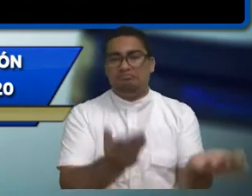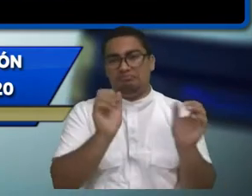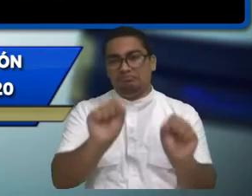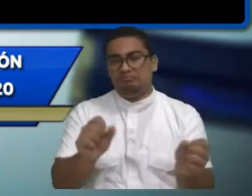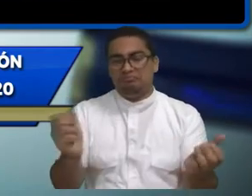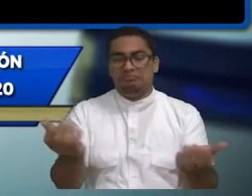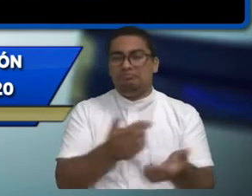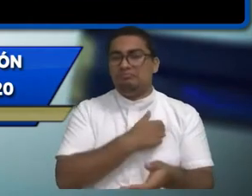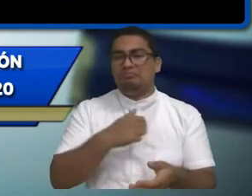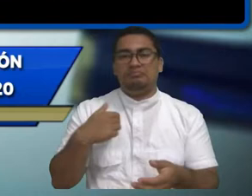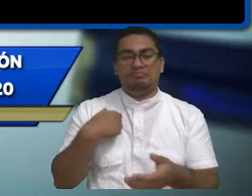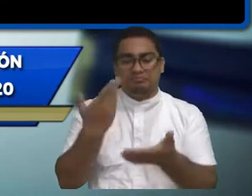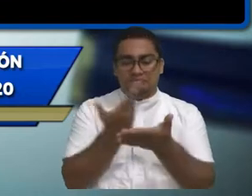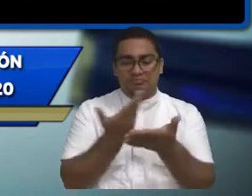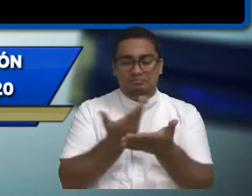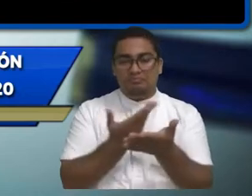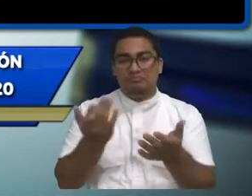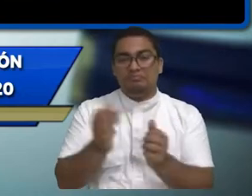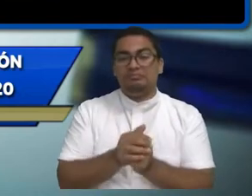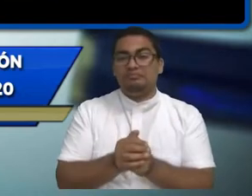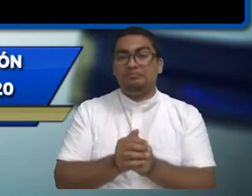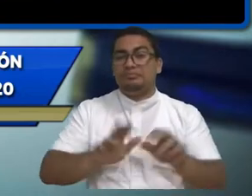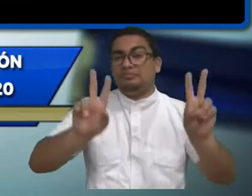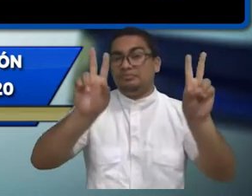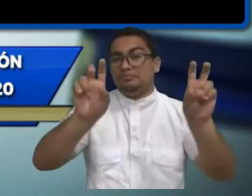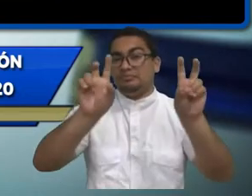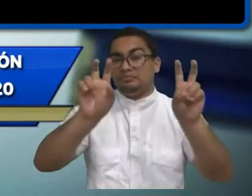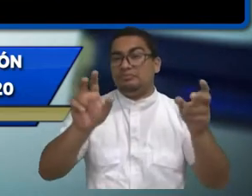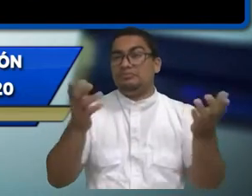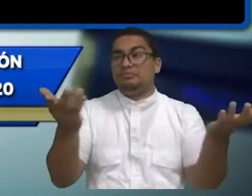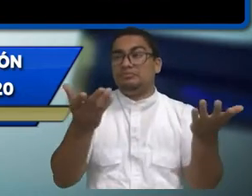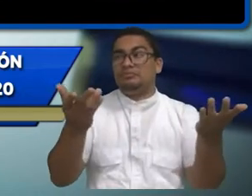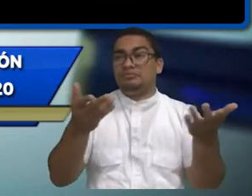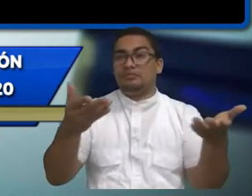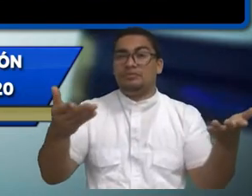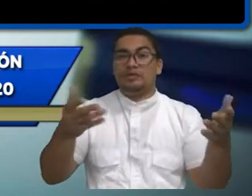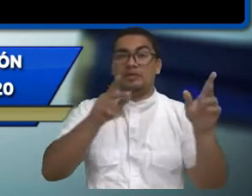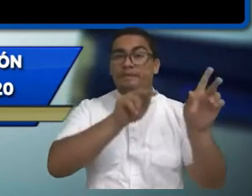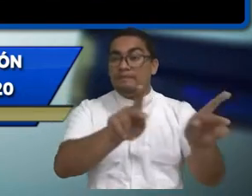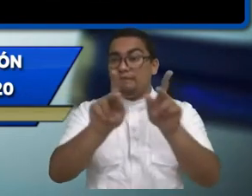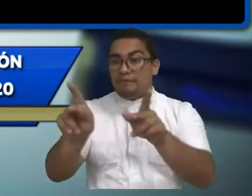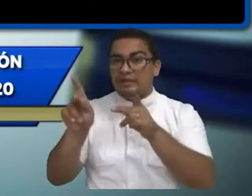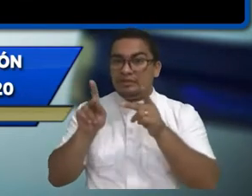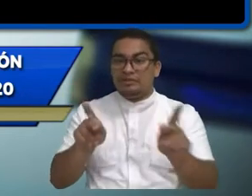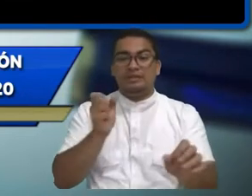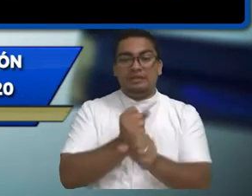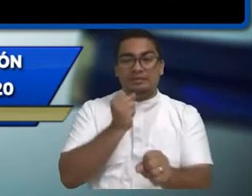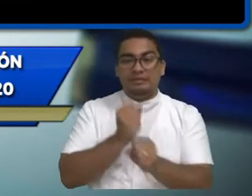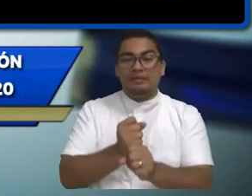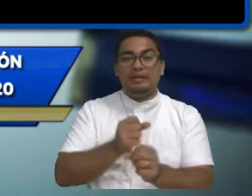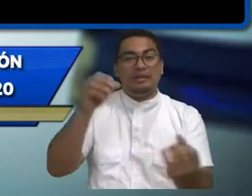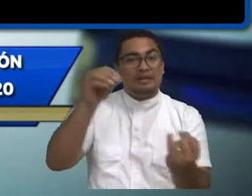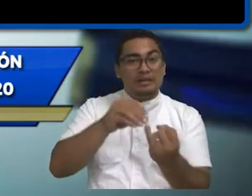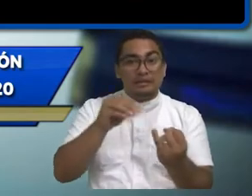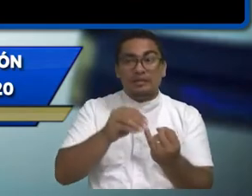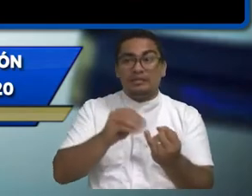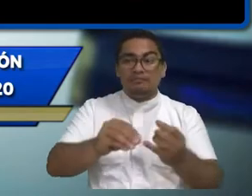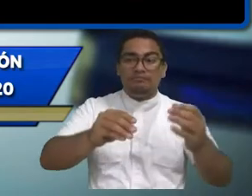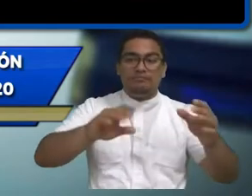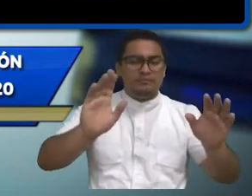y el tema de la formación pues actualización del personal e integración de nuevo personal preparado